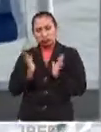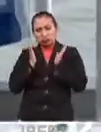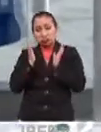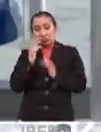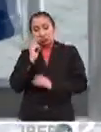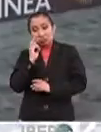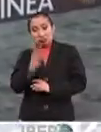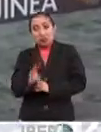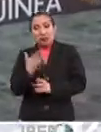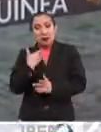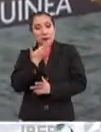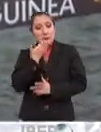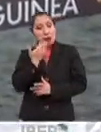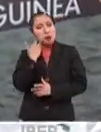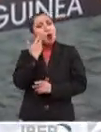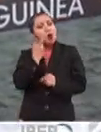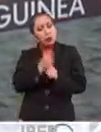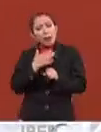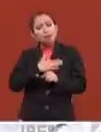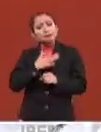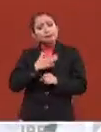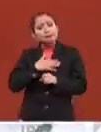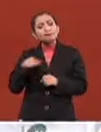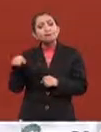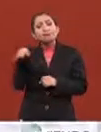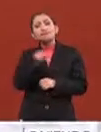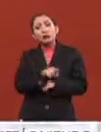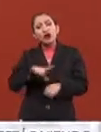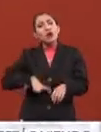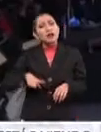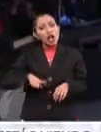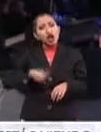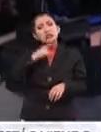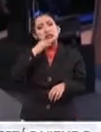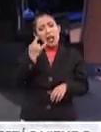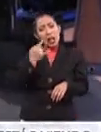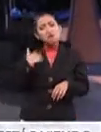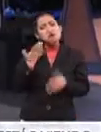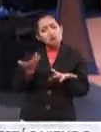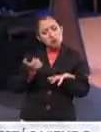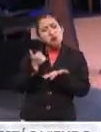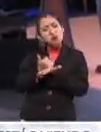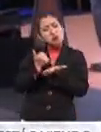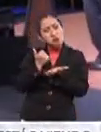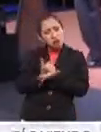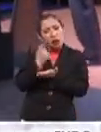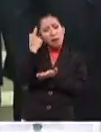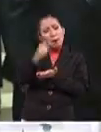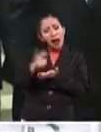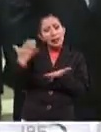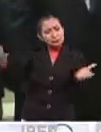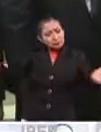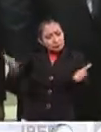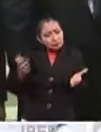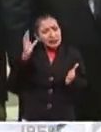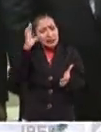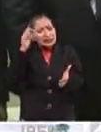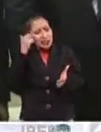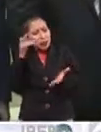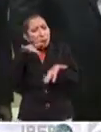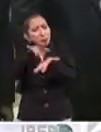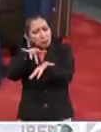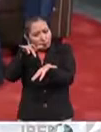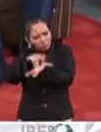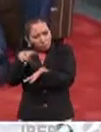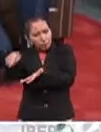muchísimo la buena voluntad que hay por parte del gobierno chileno en particular para cerrar filas con China en